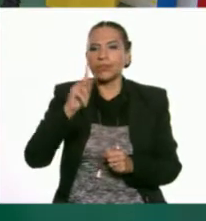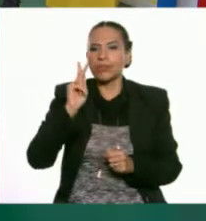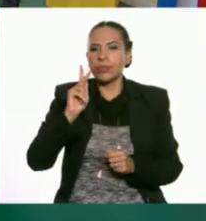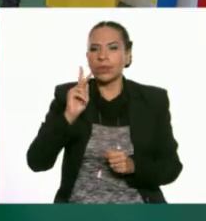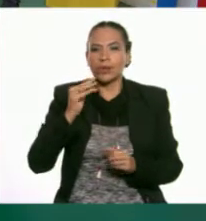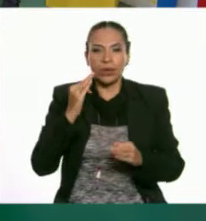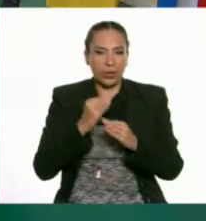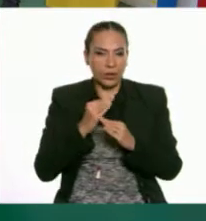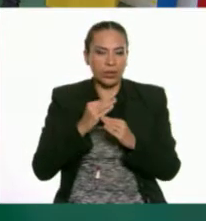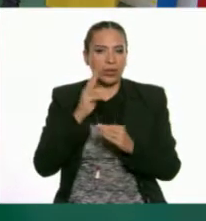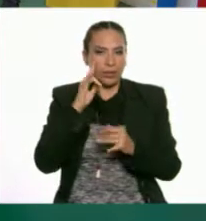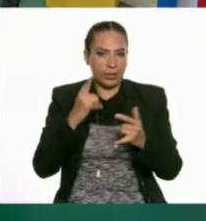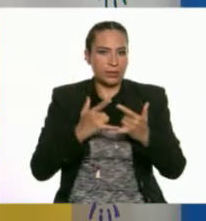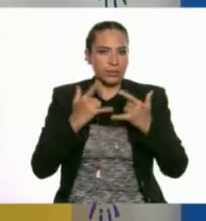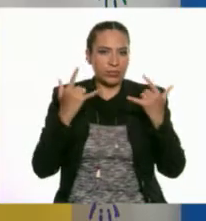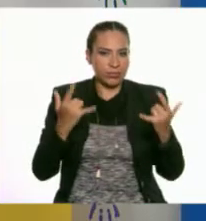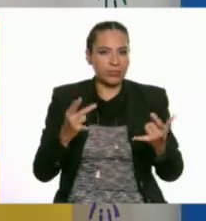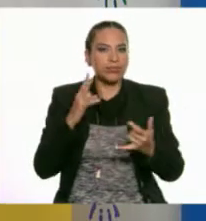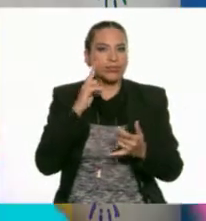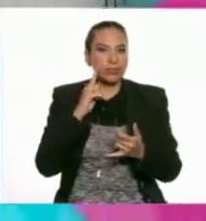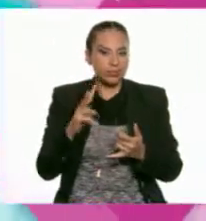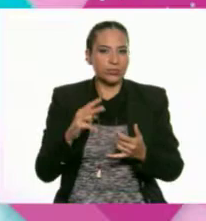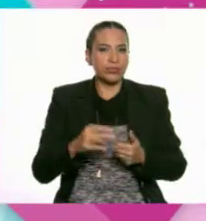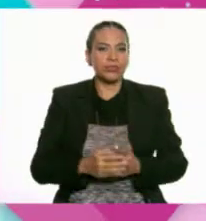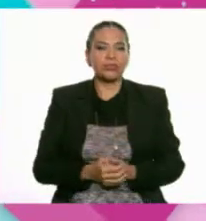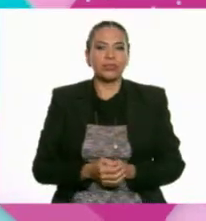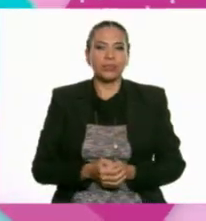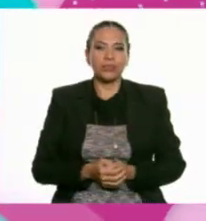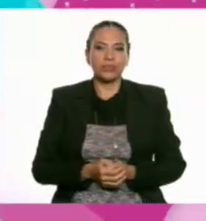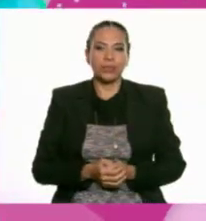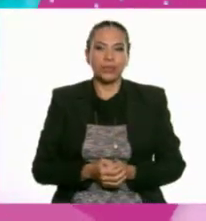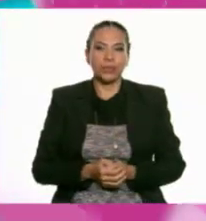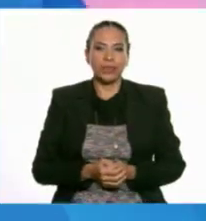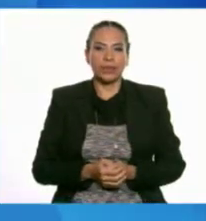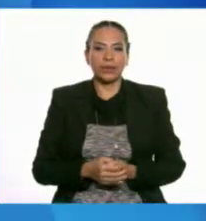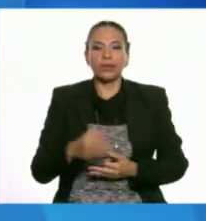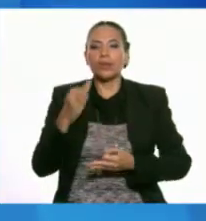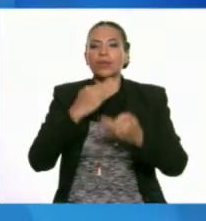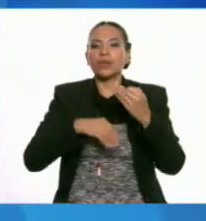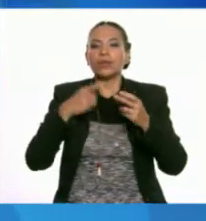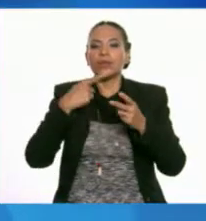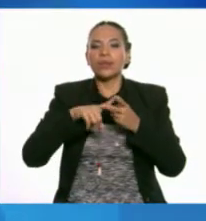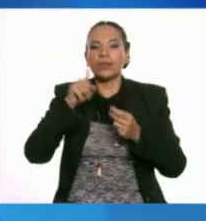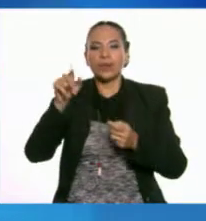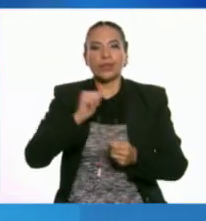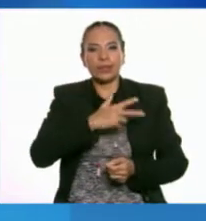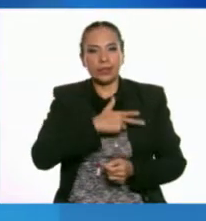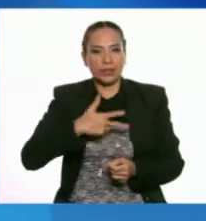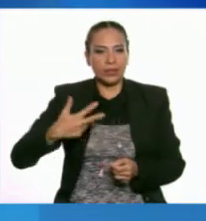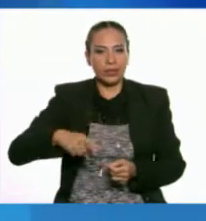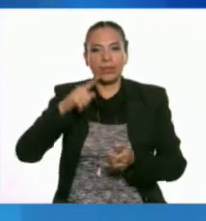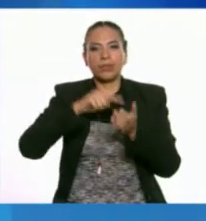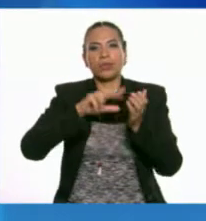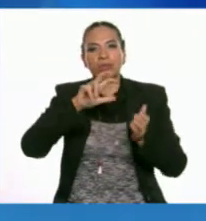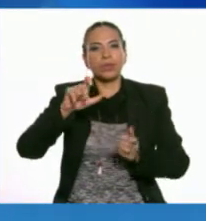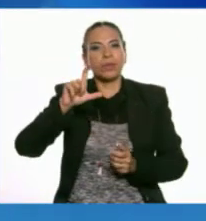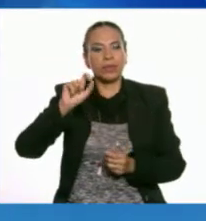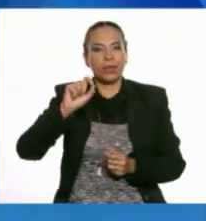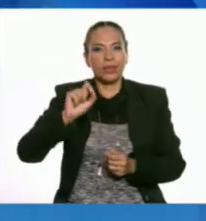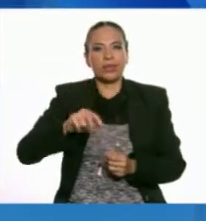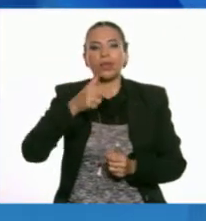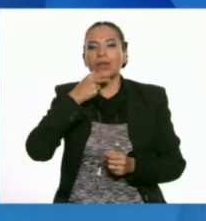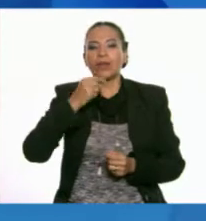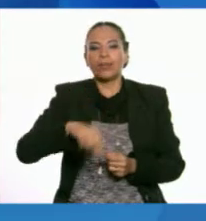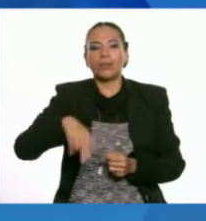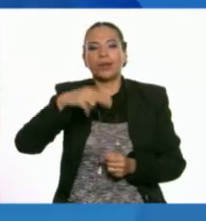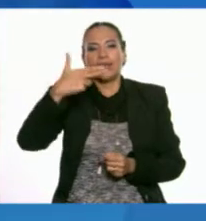Pero, ¿vamos a conocer su historia? Sí, vamos a conocer su historia. Vamos a leerla. Todo empezó en Dinamarca en 1820. Hans